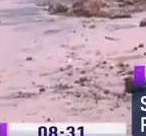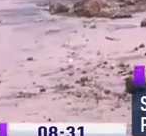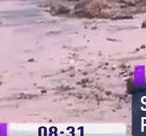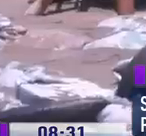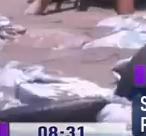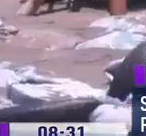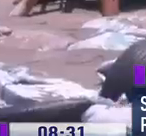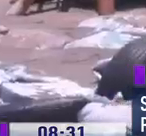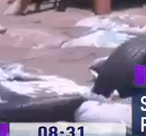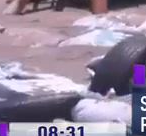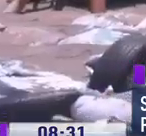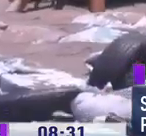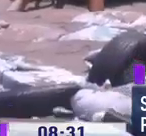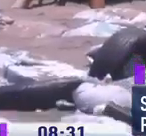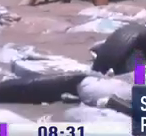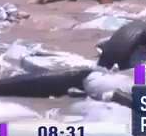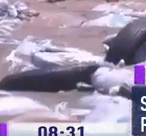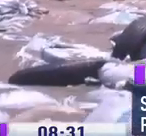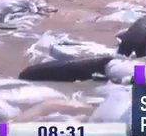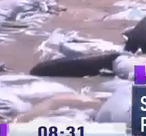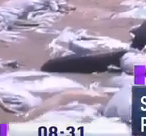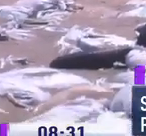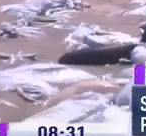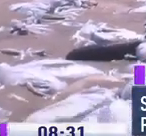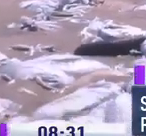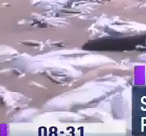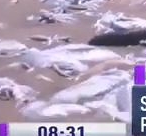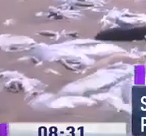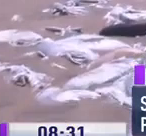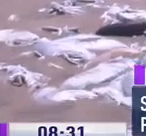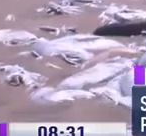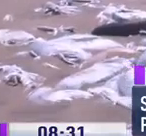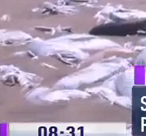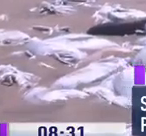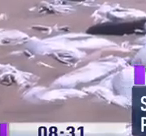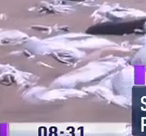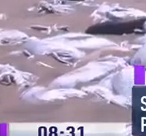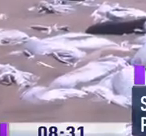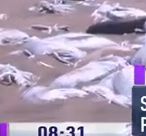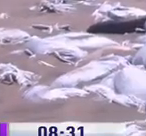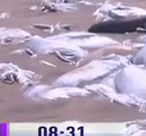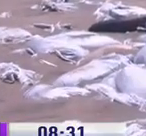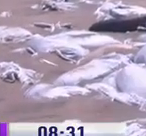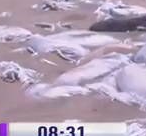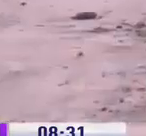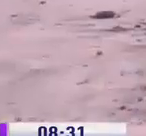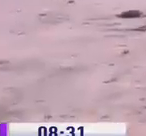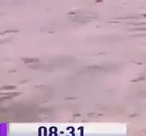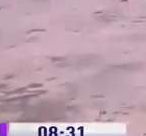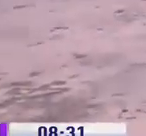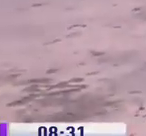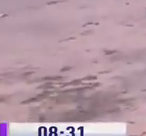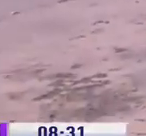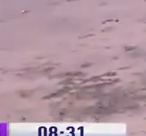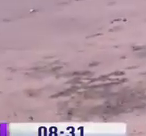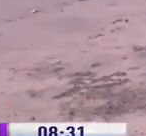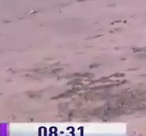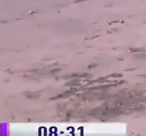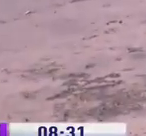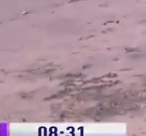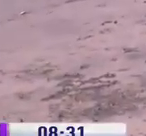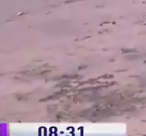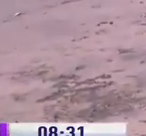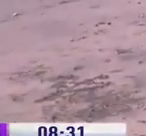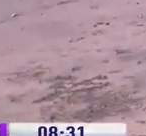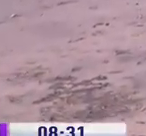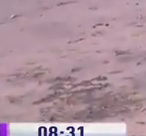de Bolívar. Grave, ¿eh? Ya les estaremos contando. Tiempo de pausa, 8:31 de la mañana, saca temprano, son las 7:31 en Galápagos.